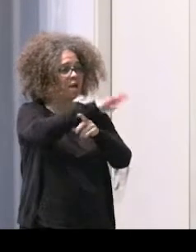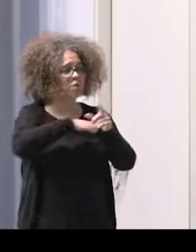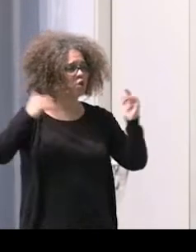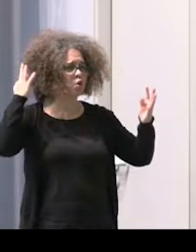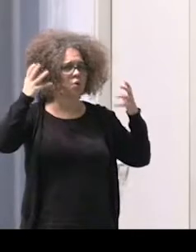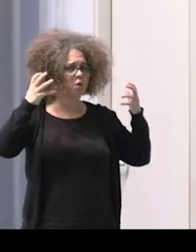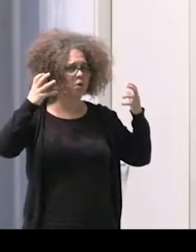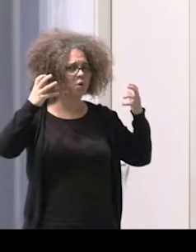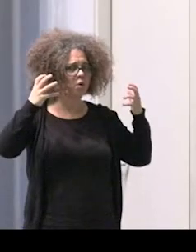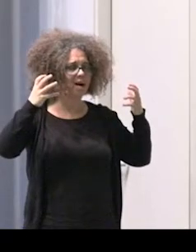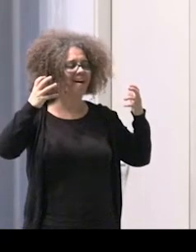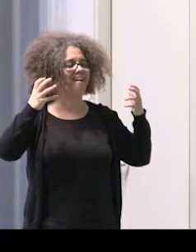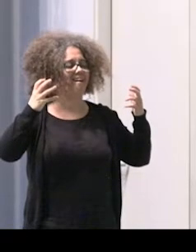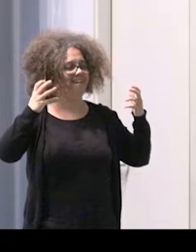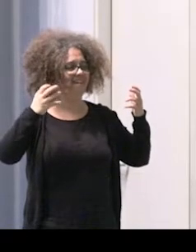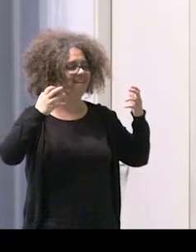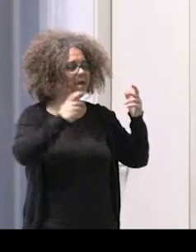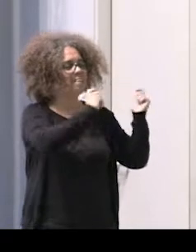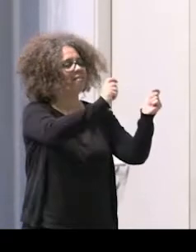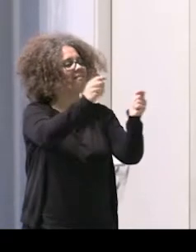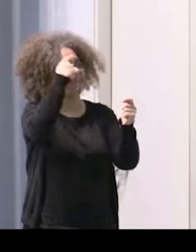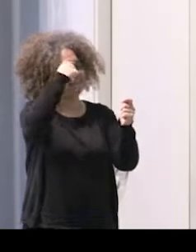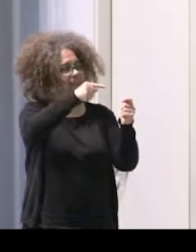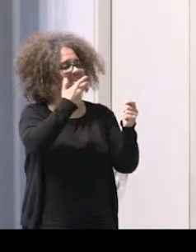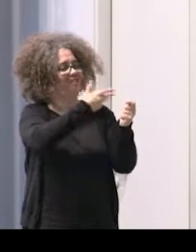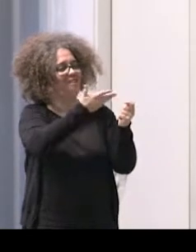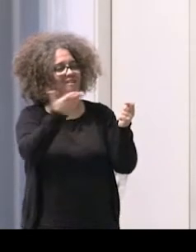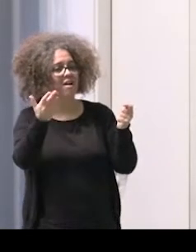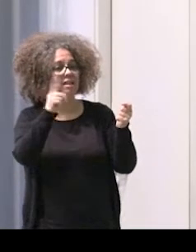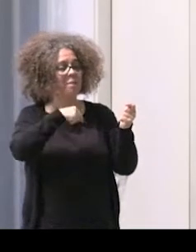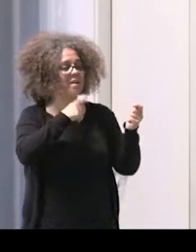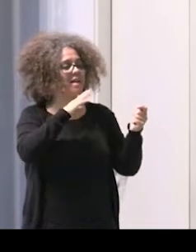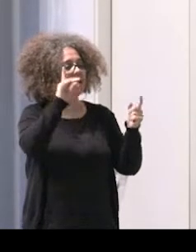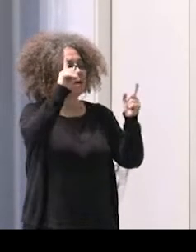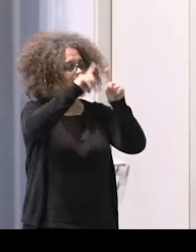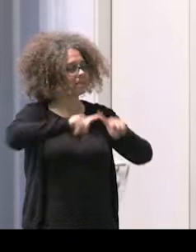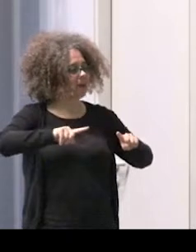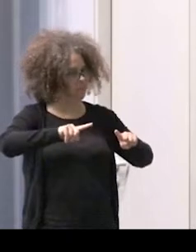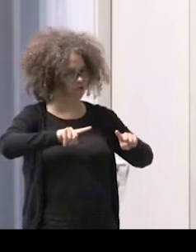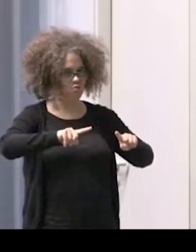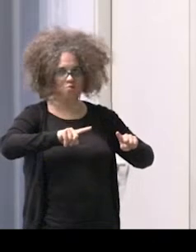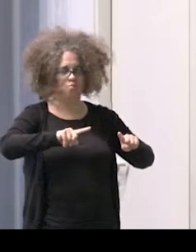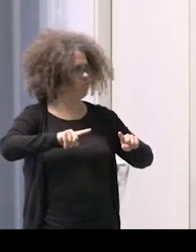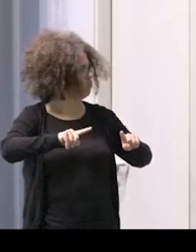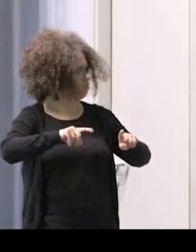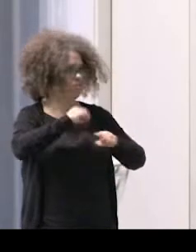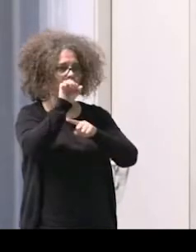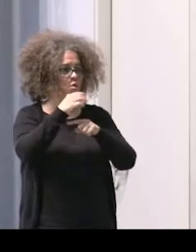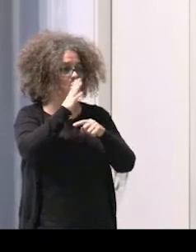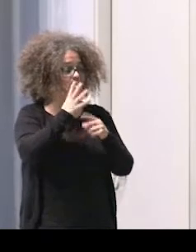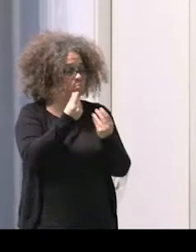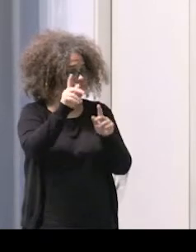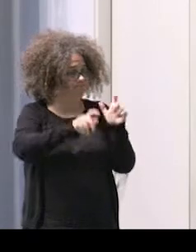y aumenta el desenmascaramiento espacial, algo de lo que nos ha hablado antes Karen. Es decir, las personas con implante